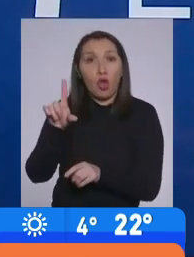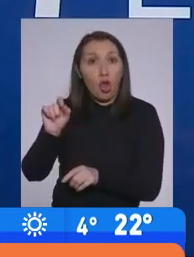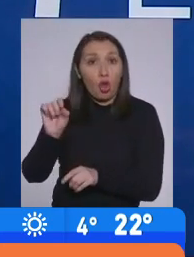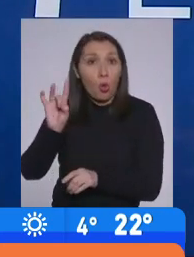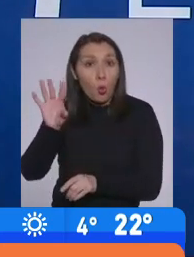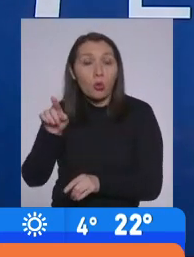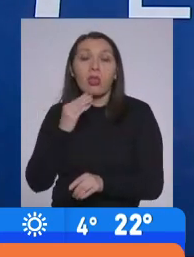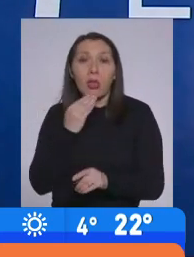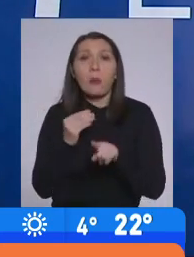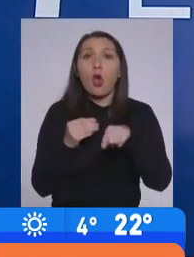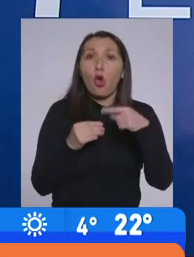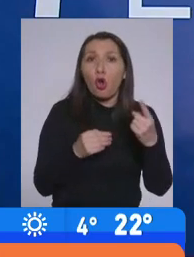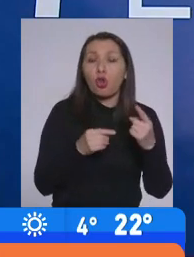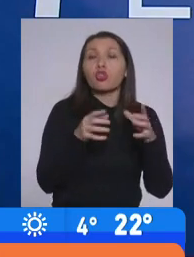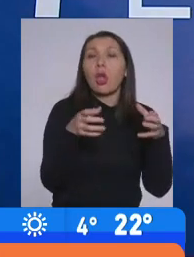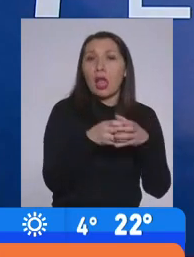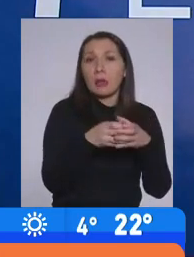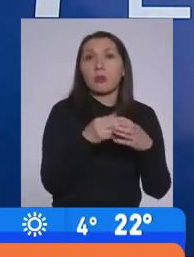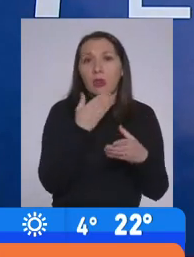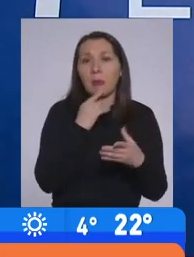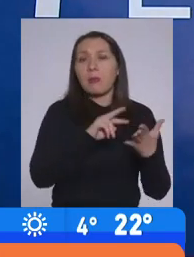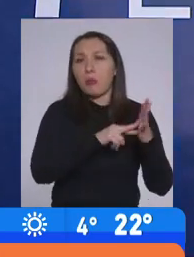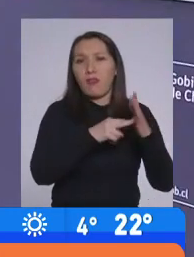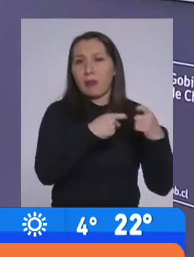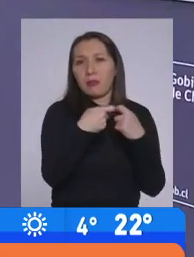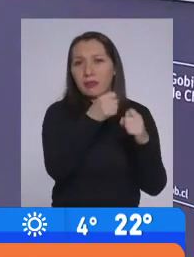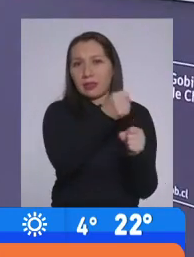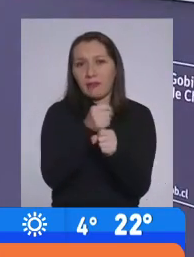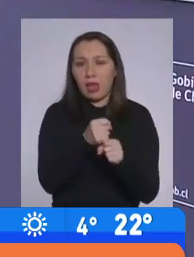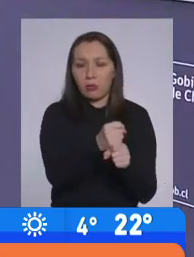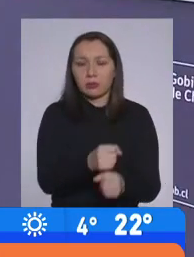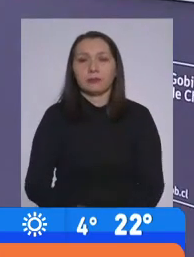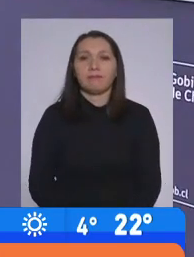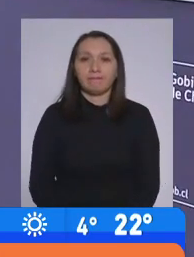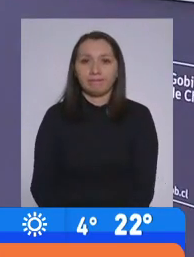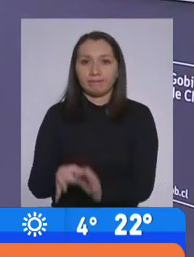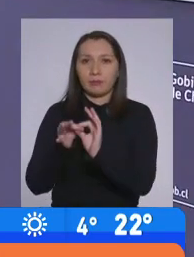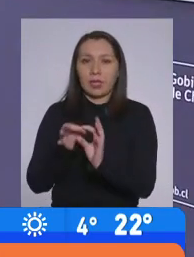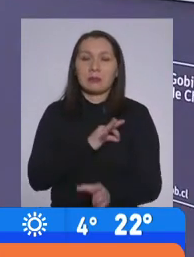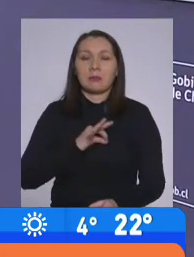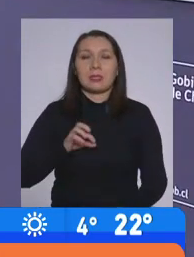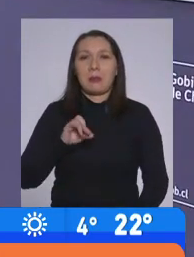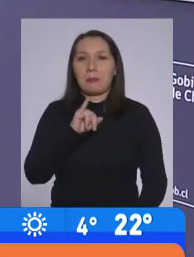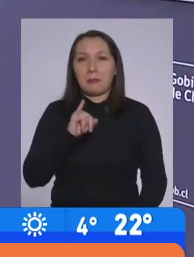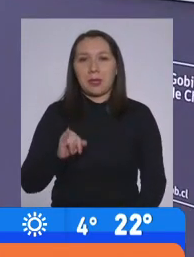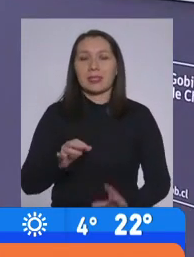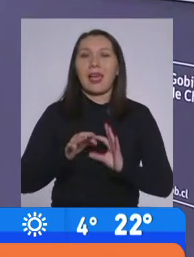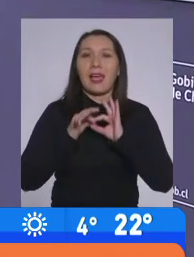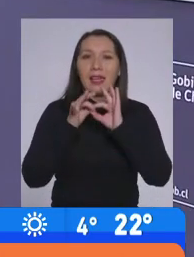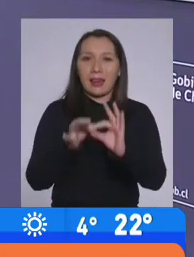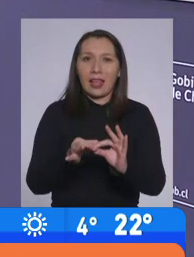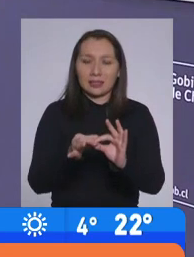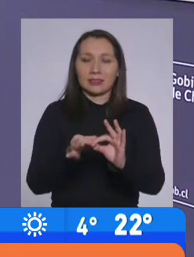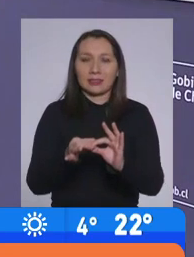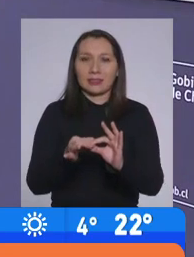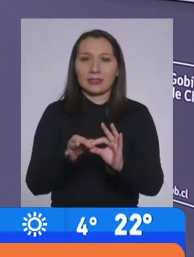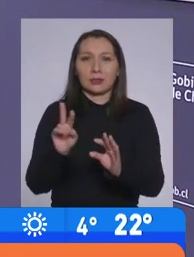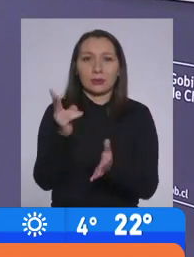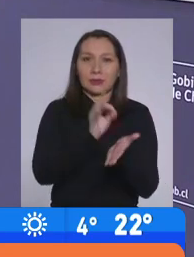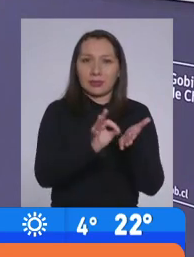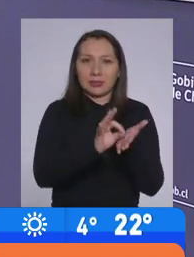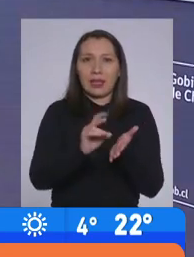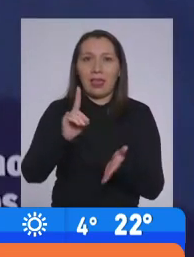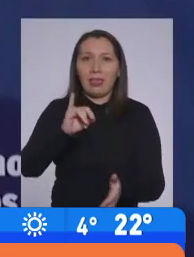colo colo sino que al menos un equipo más muchas gracias ministra pérez muchas gracias me